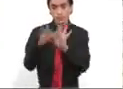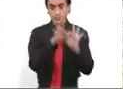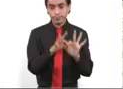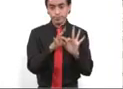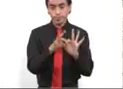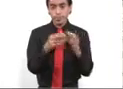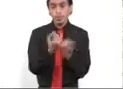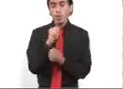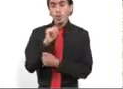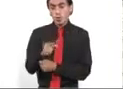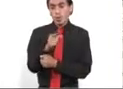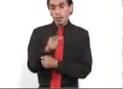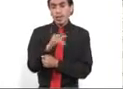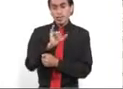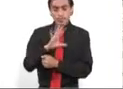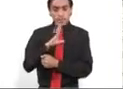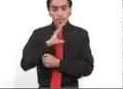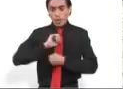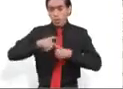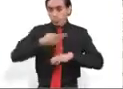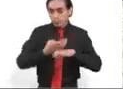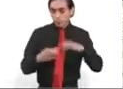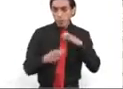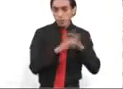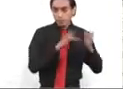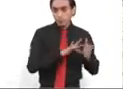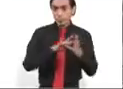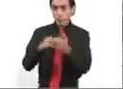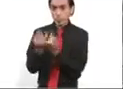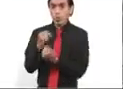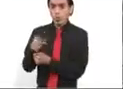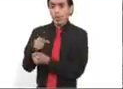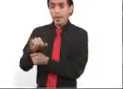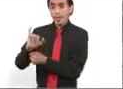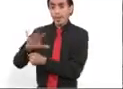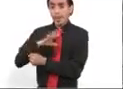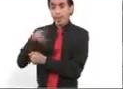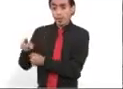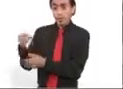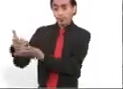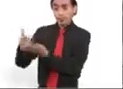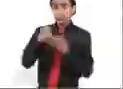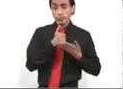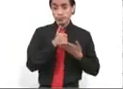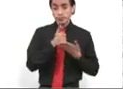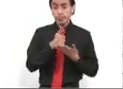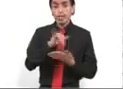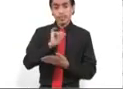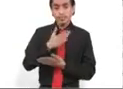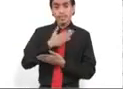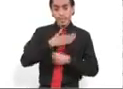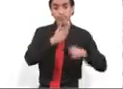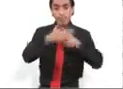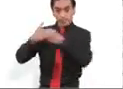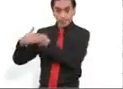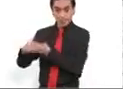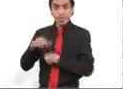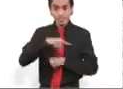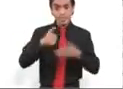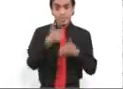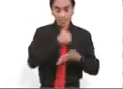tanto dar las capacidades que tenemos como también recibir de ellos. ¿Usted convoca? Sí, está convocando la Ciudad de